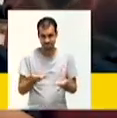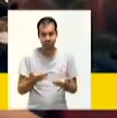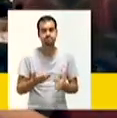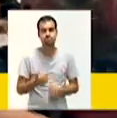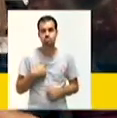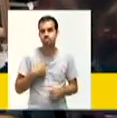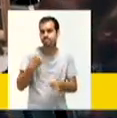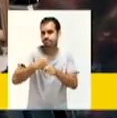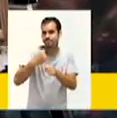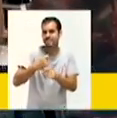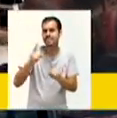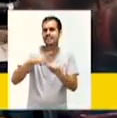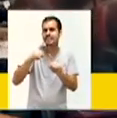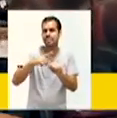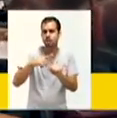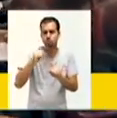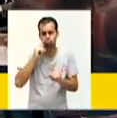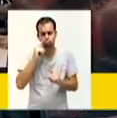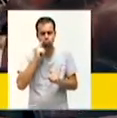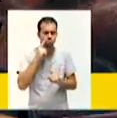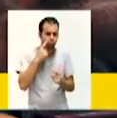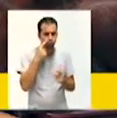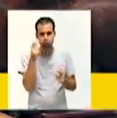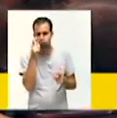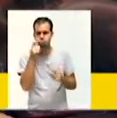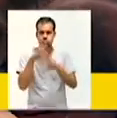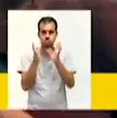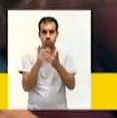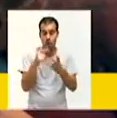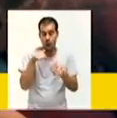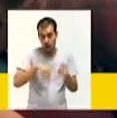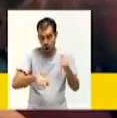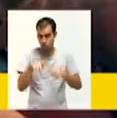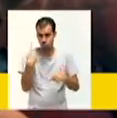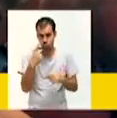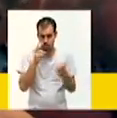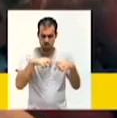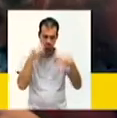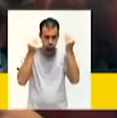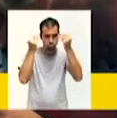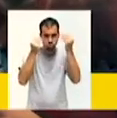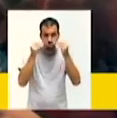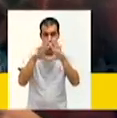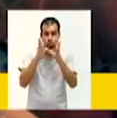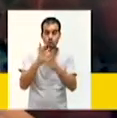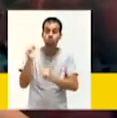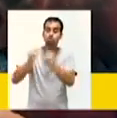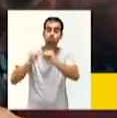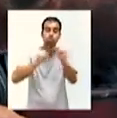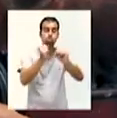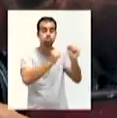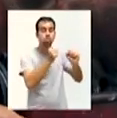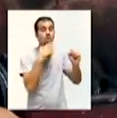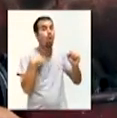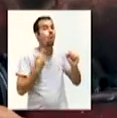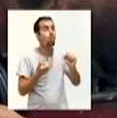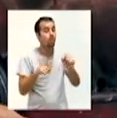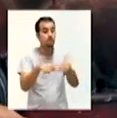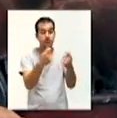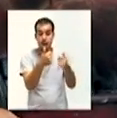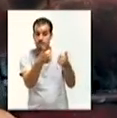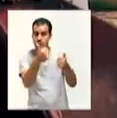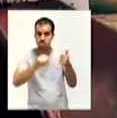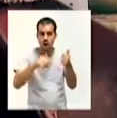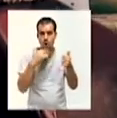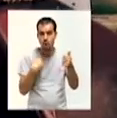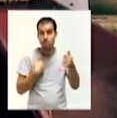la tarea de técnico en diagnóstico, donde nos encontramos en este momento analizando la mayoría de los equipos, su estado técnico y cómo se encuentran